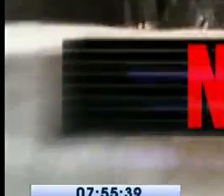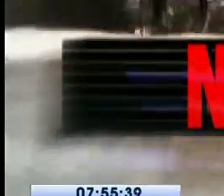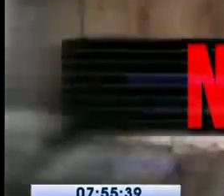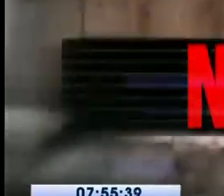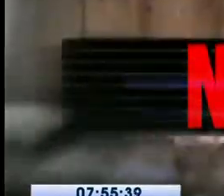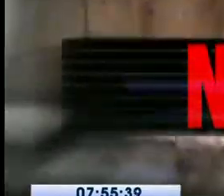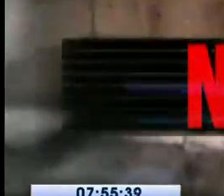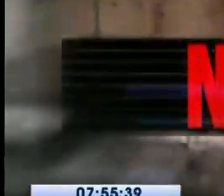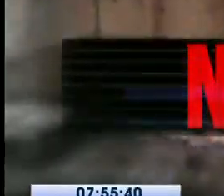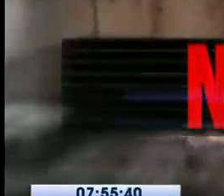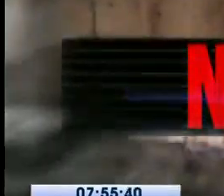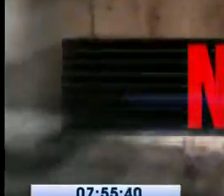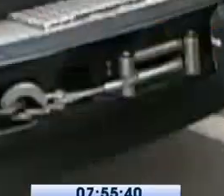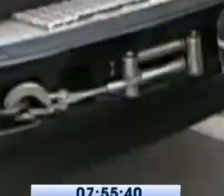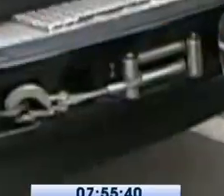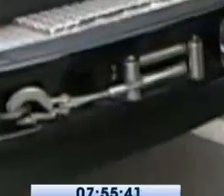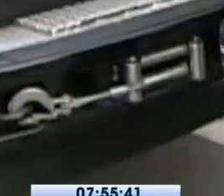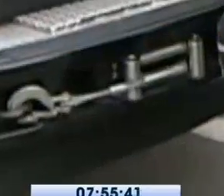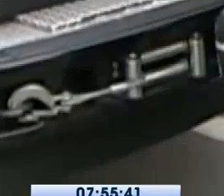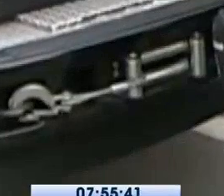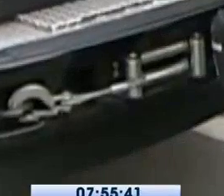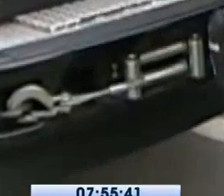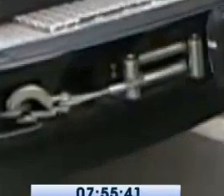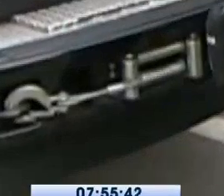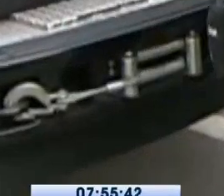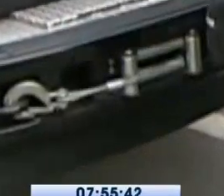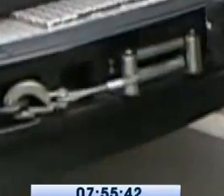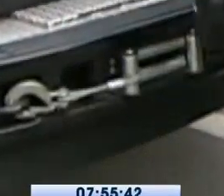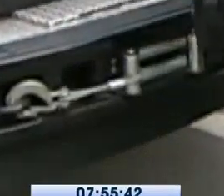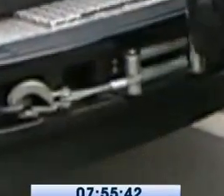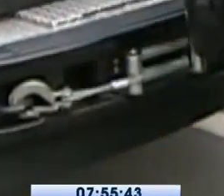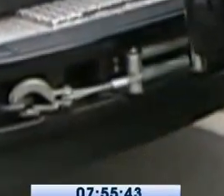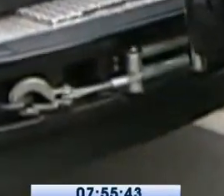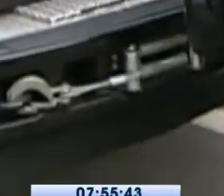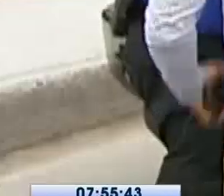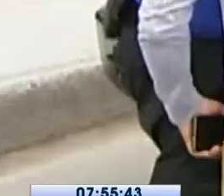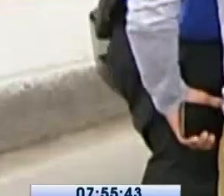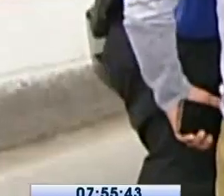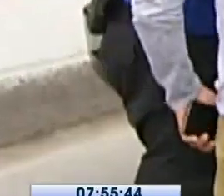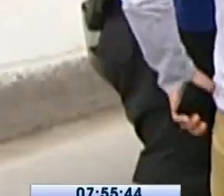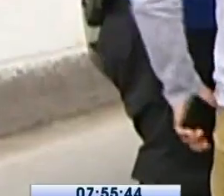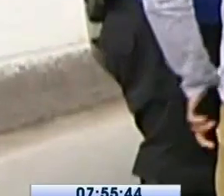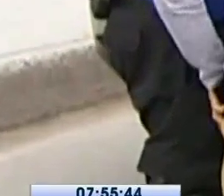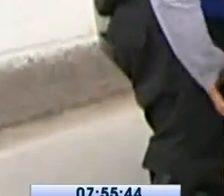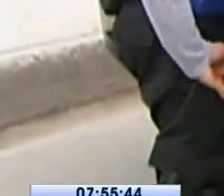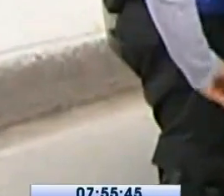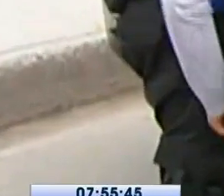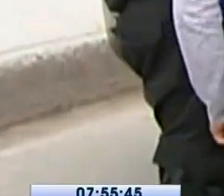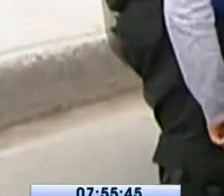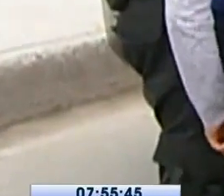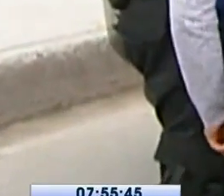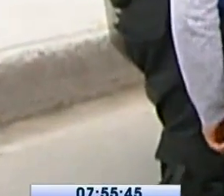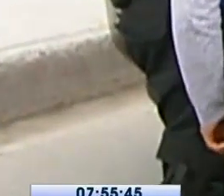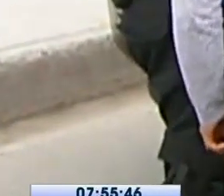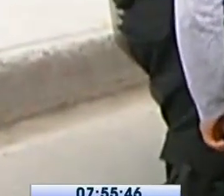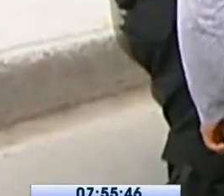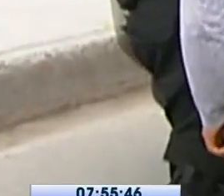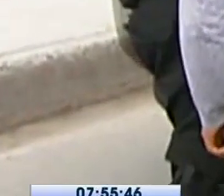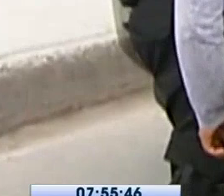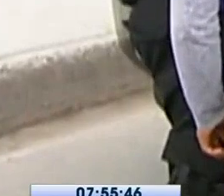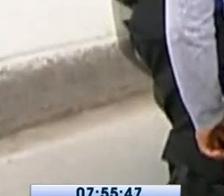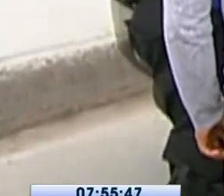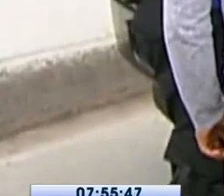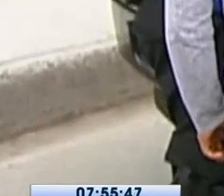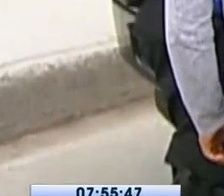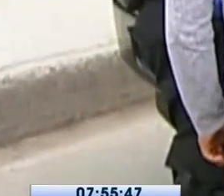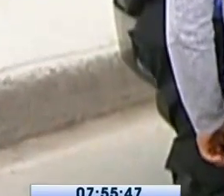Este imágenes del llanto desconsolado de una madre al enterarse